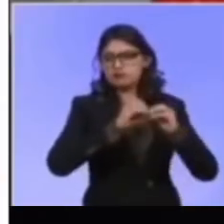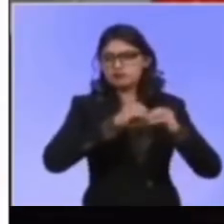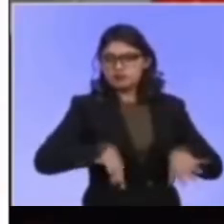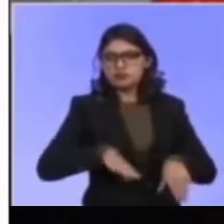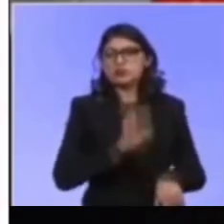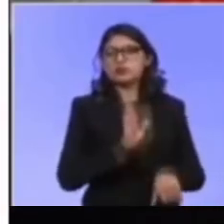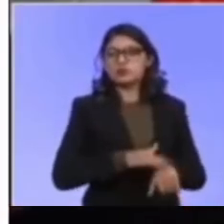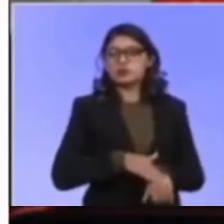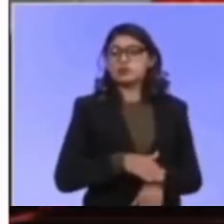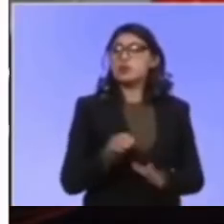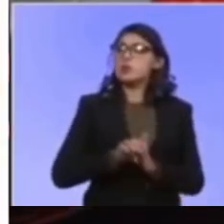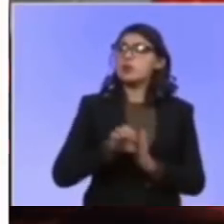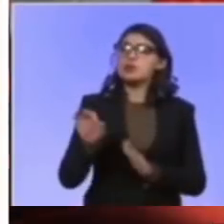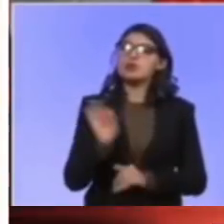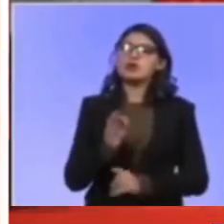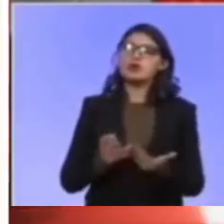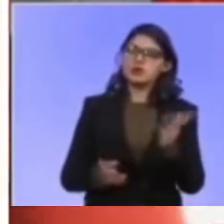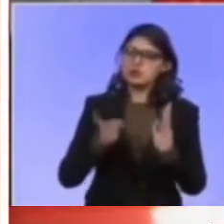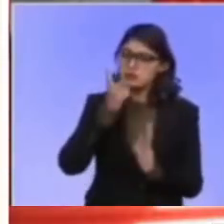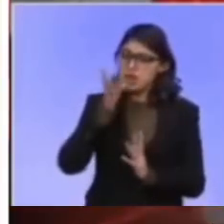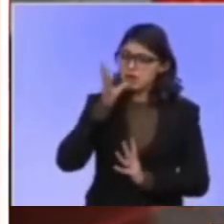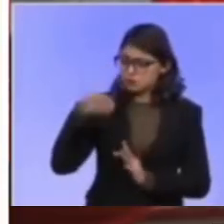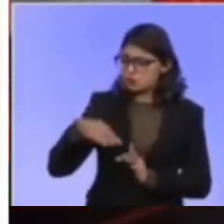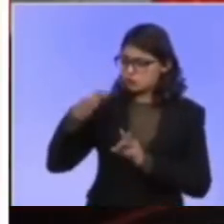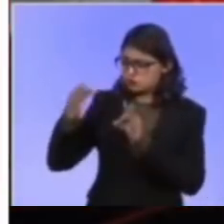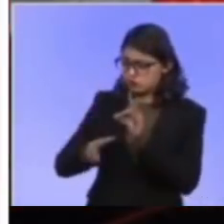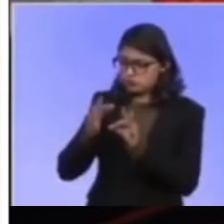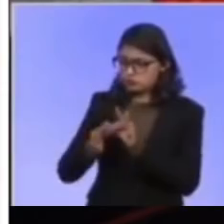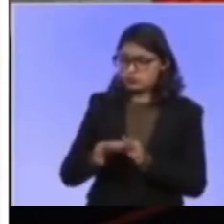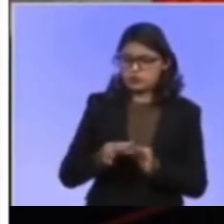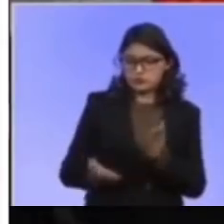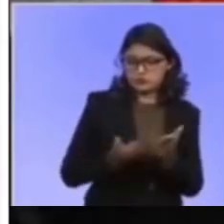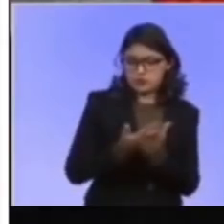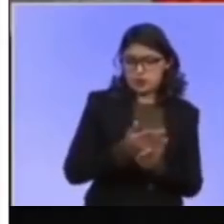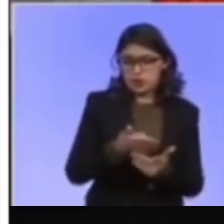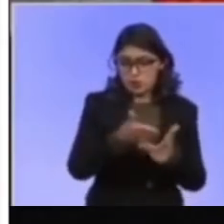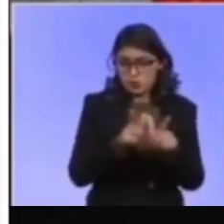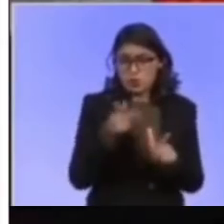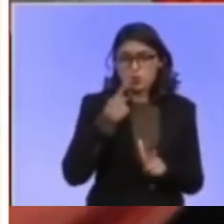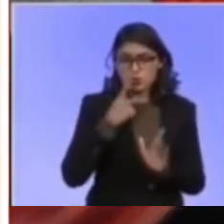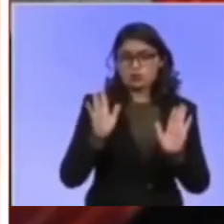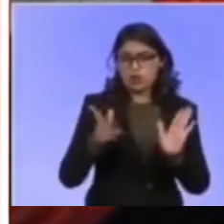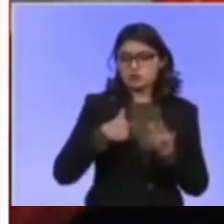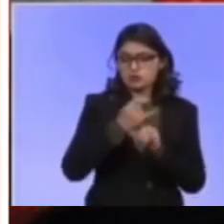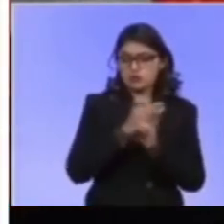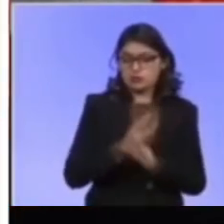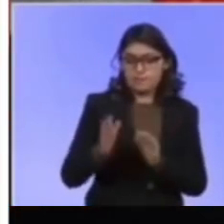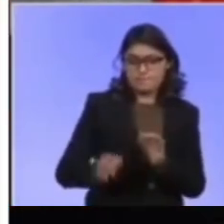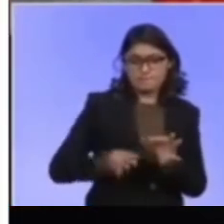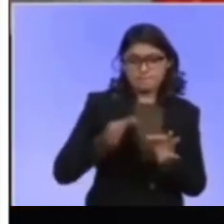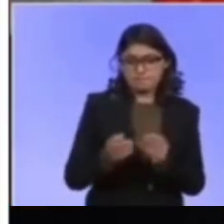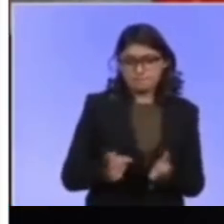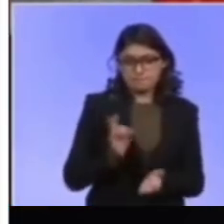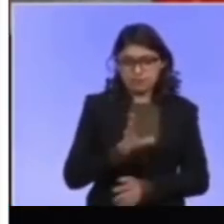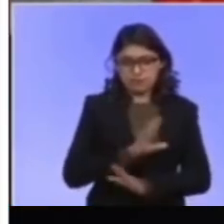valdez señaló que en el caso de guerrero las inconsistencias en el proceso y en la aplicación de la